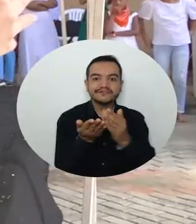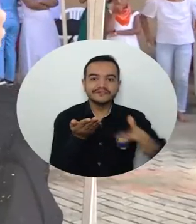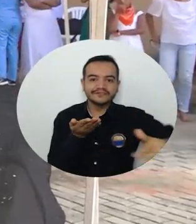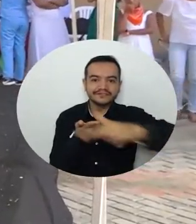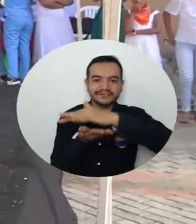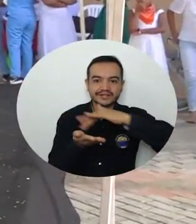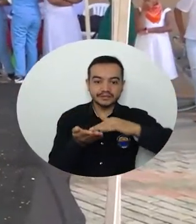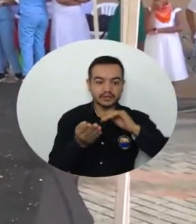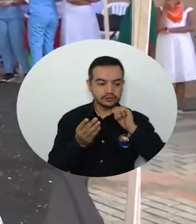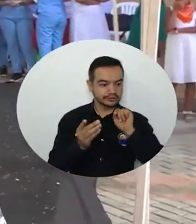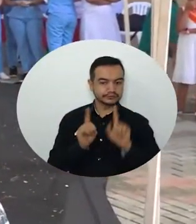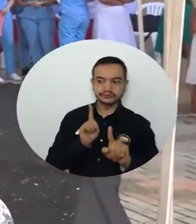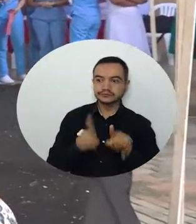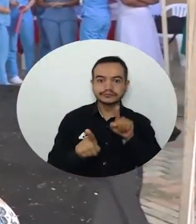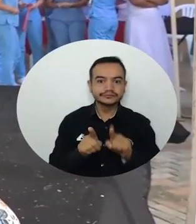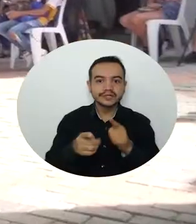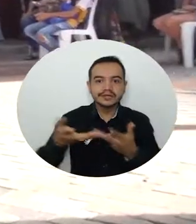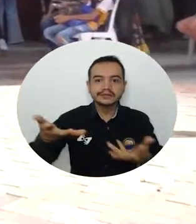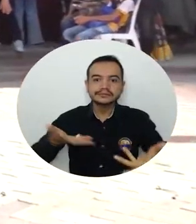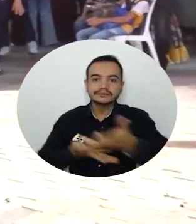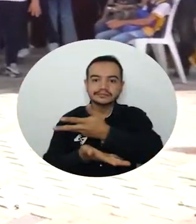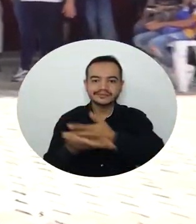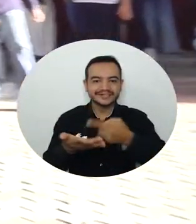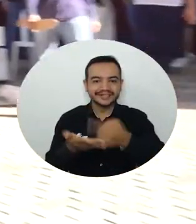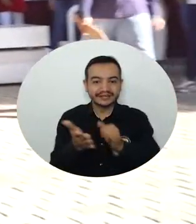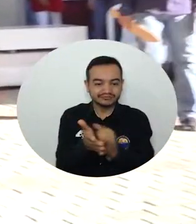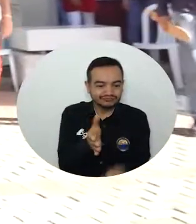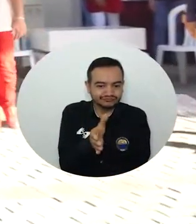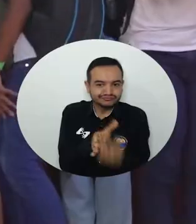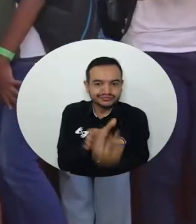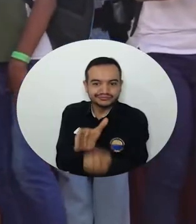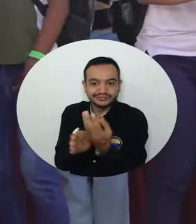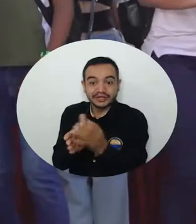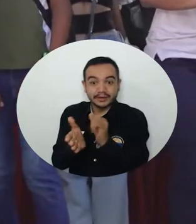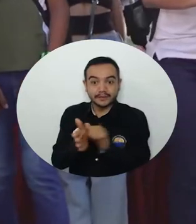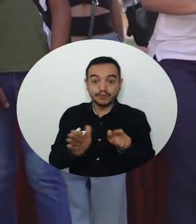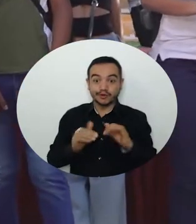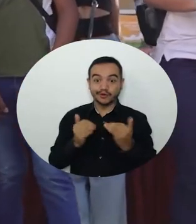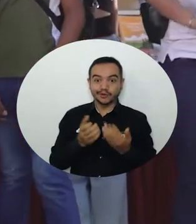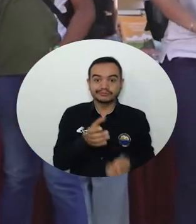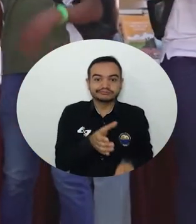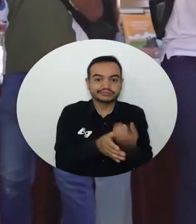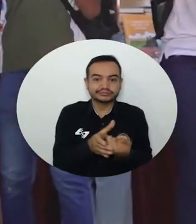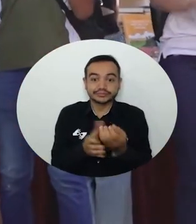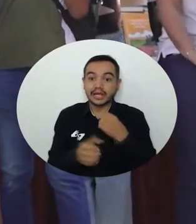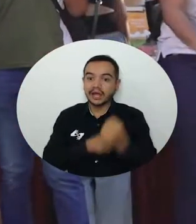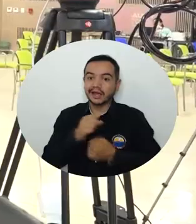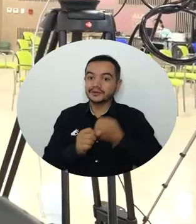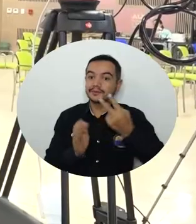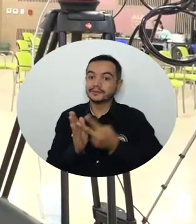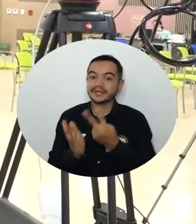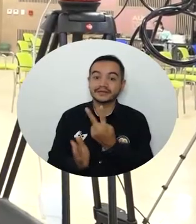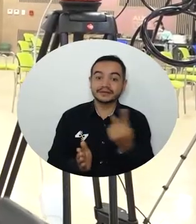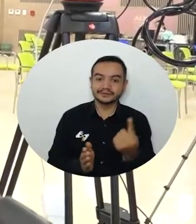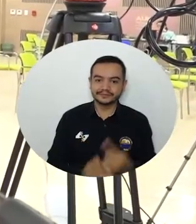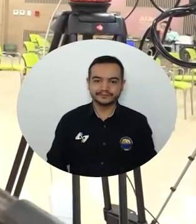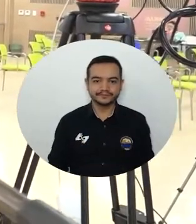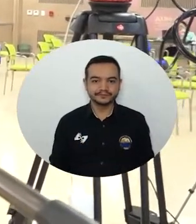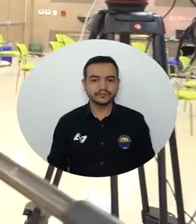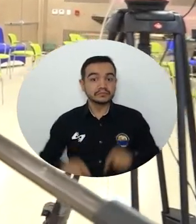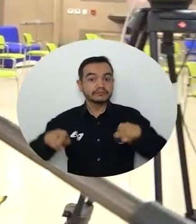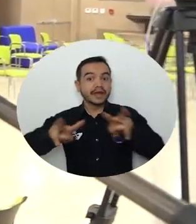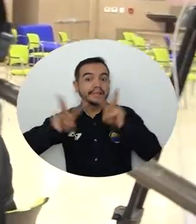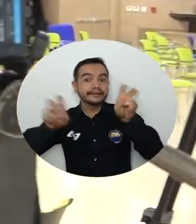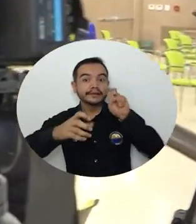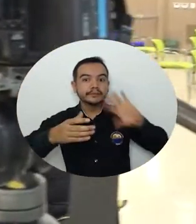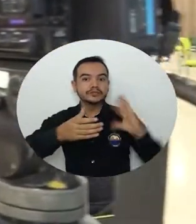compartiendo con todo el público asistente los productos de creación artística de esta escuela en la versión 2021. En la franja de